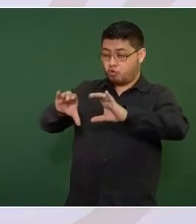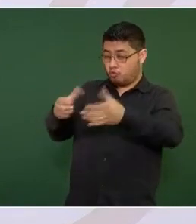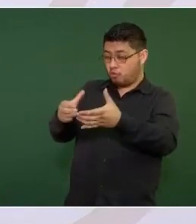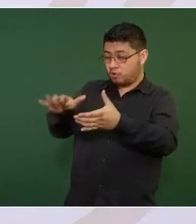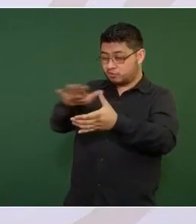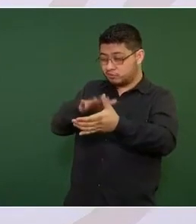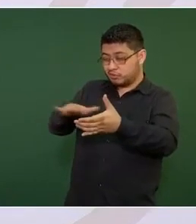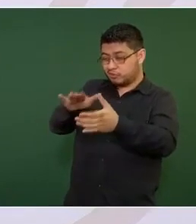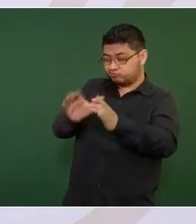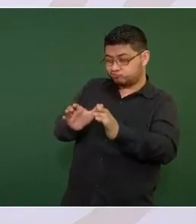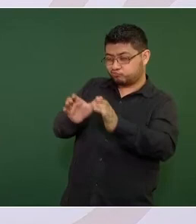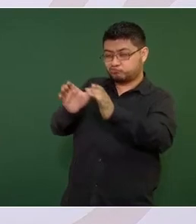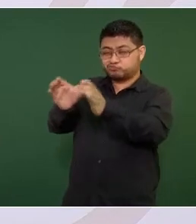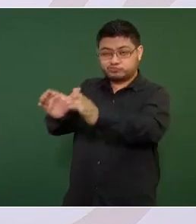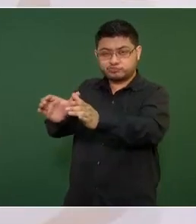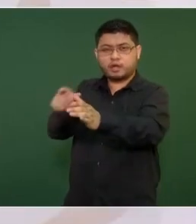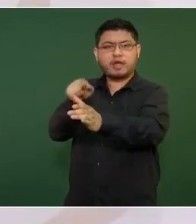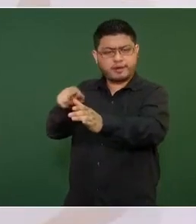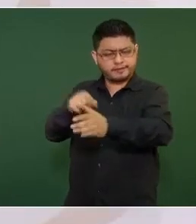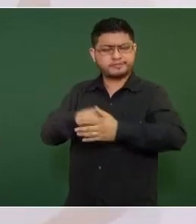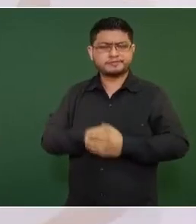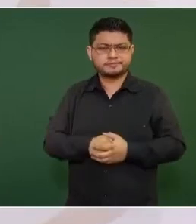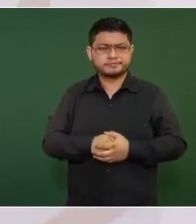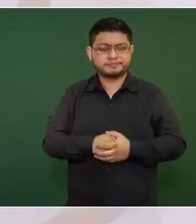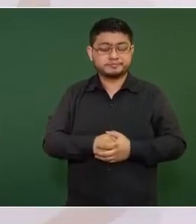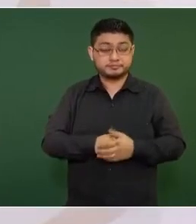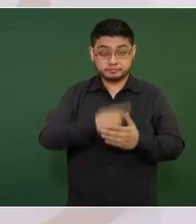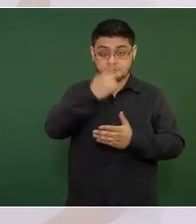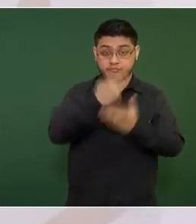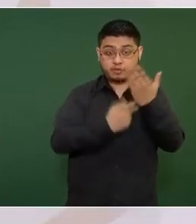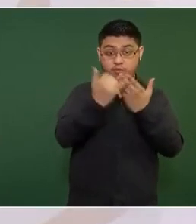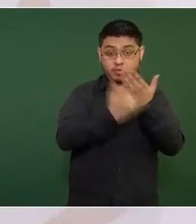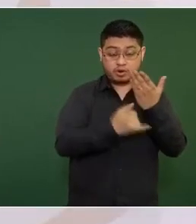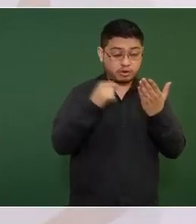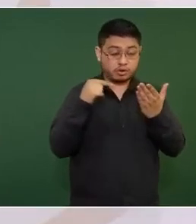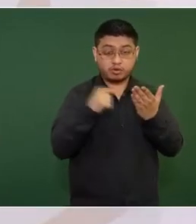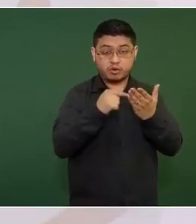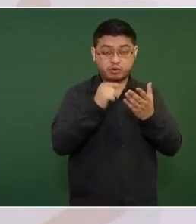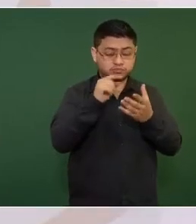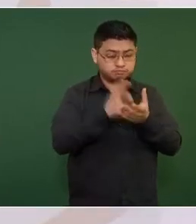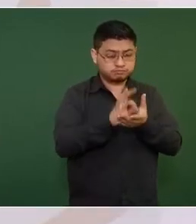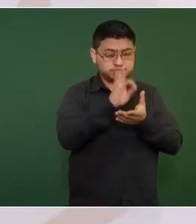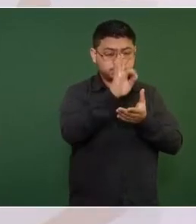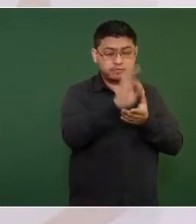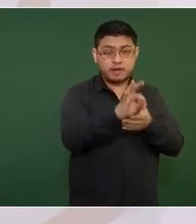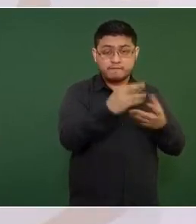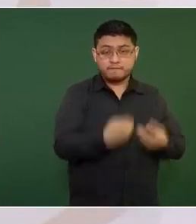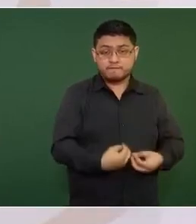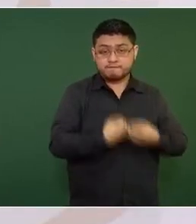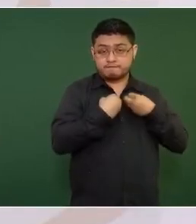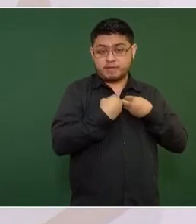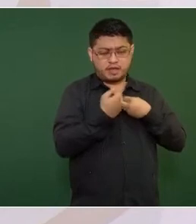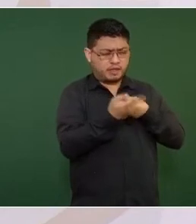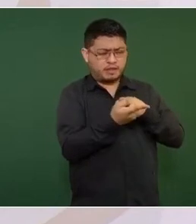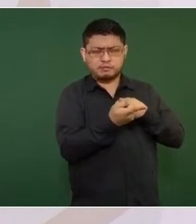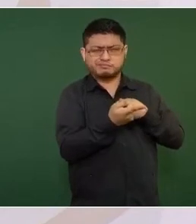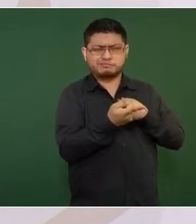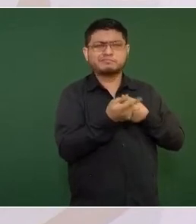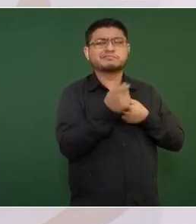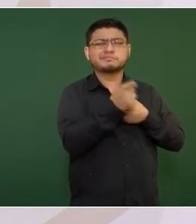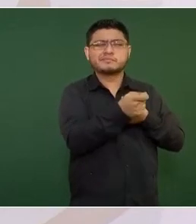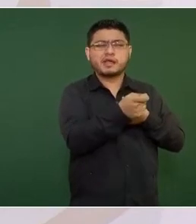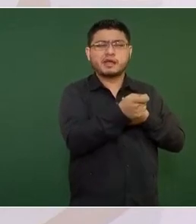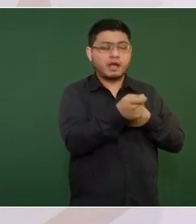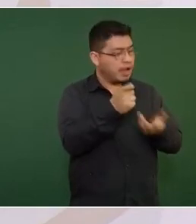populares. Sembrando Vida es el mejor programa de reforestación del